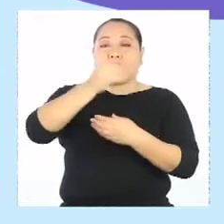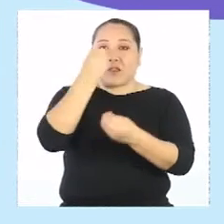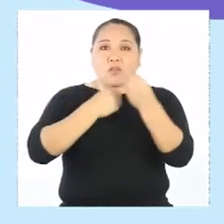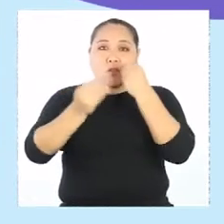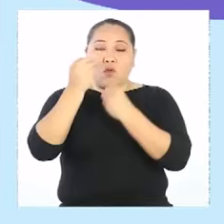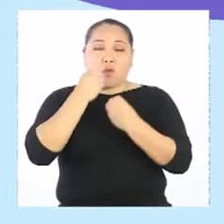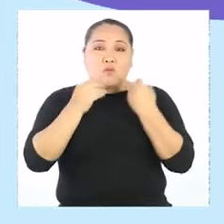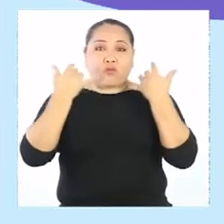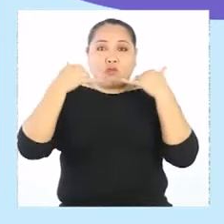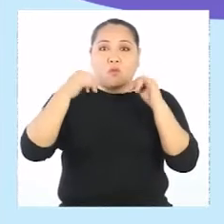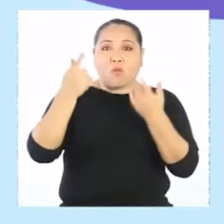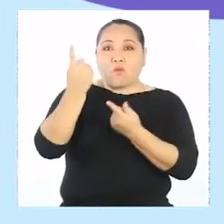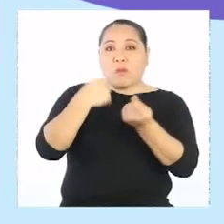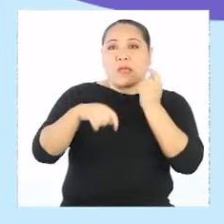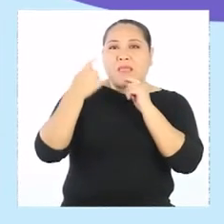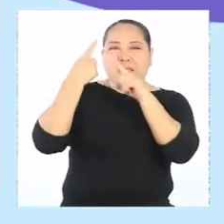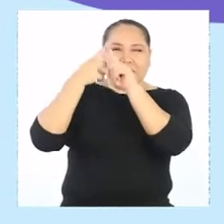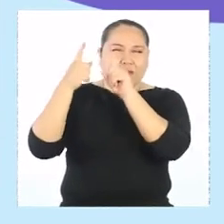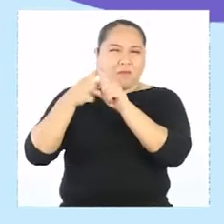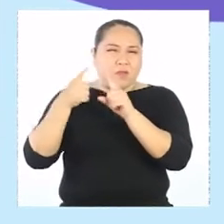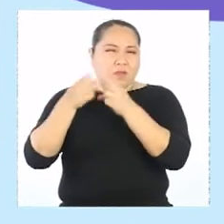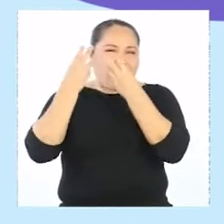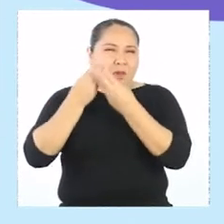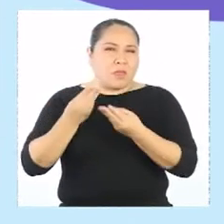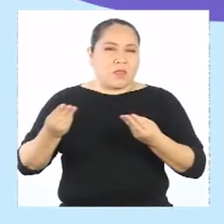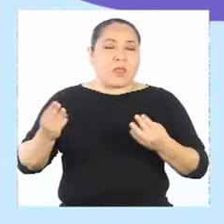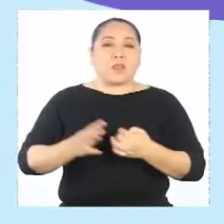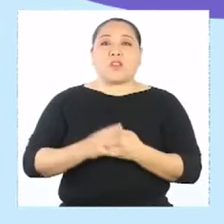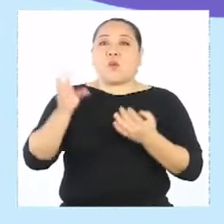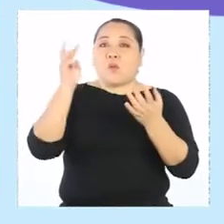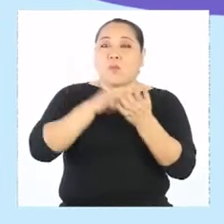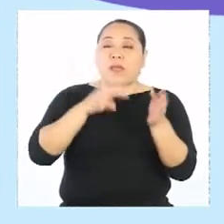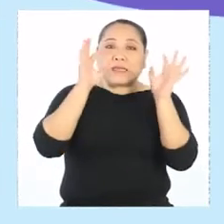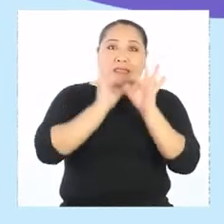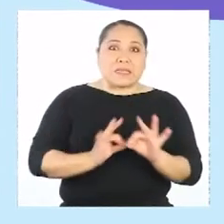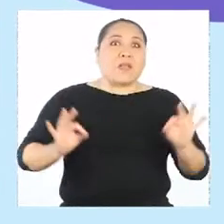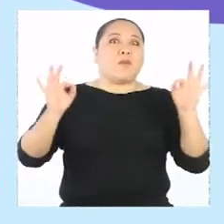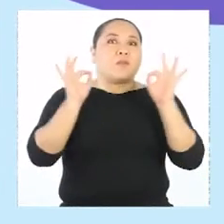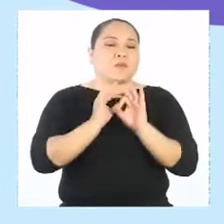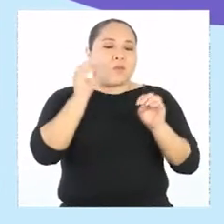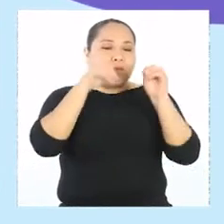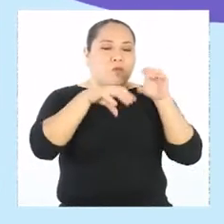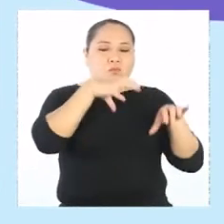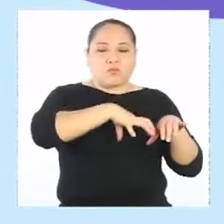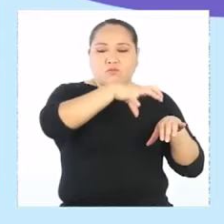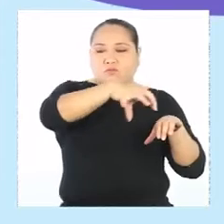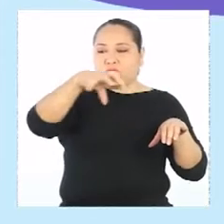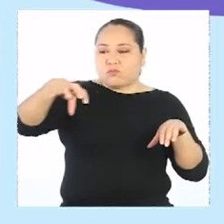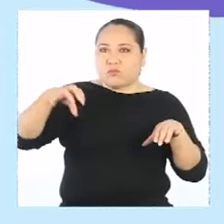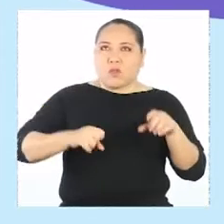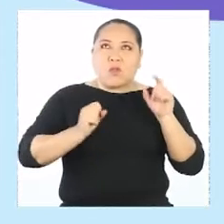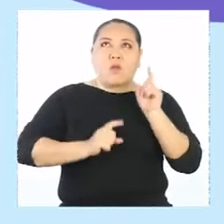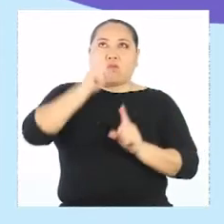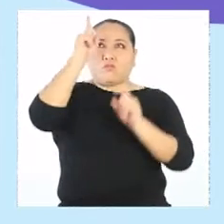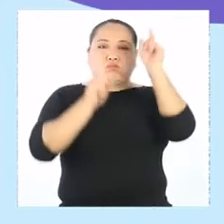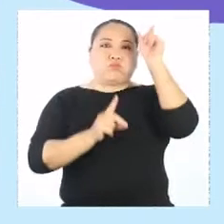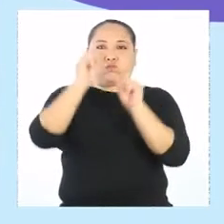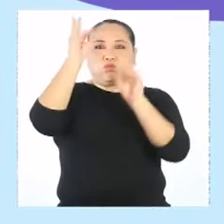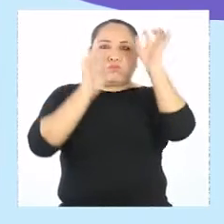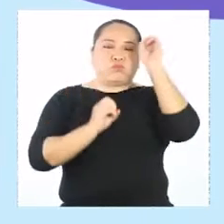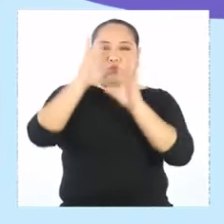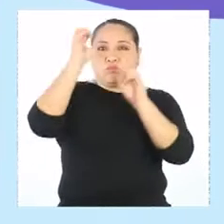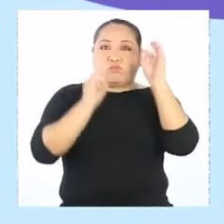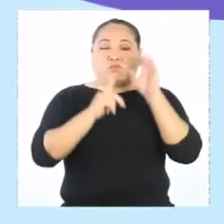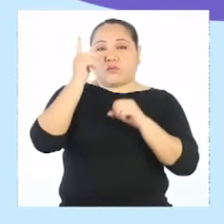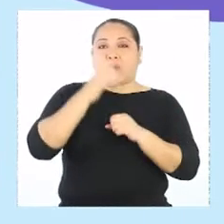ferias gastronómicas, juegos y venta de una variedad de artículos. Y lo más importante, se establecen los lugares de la quema de